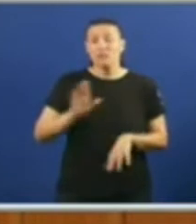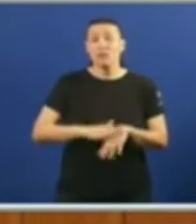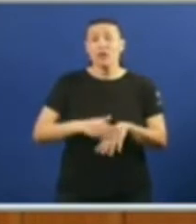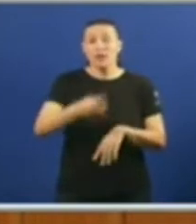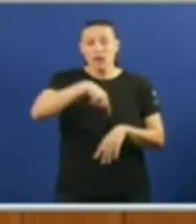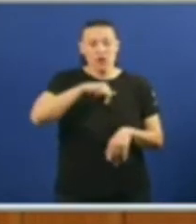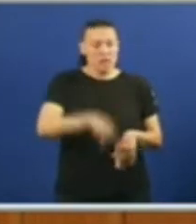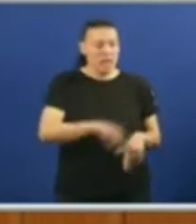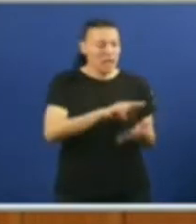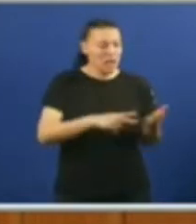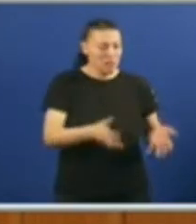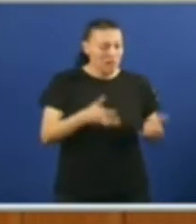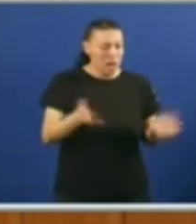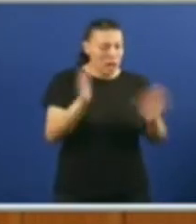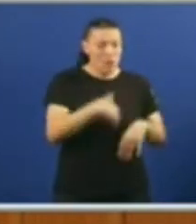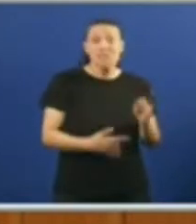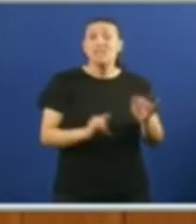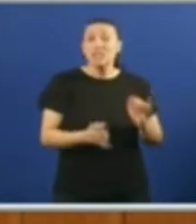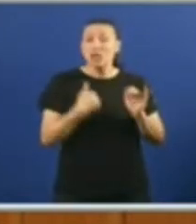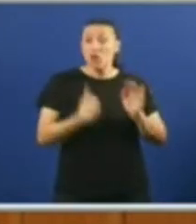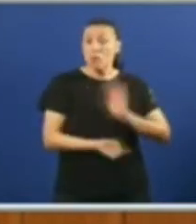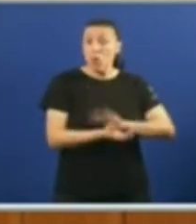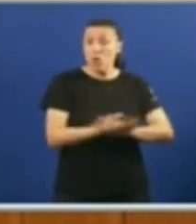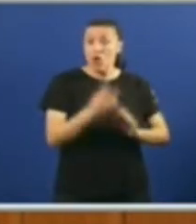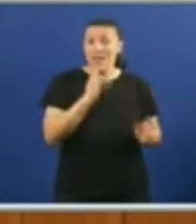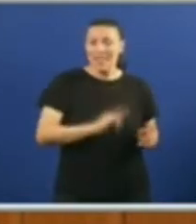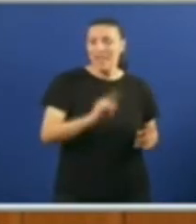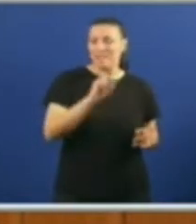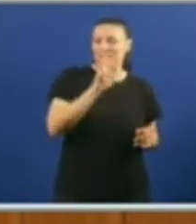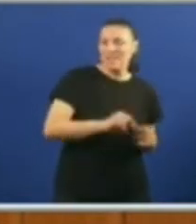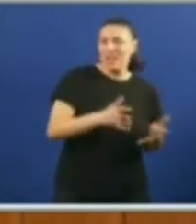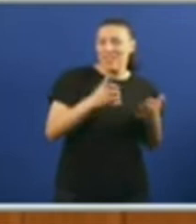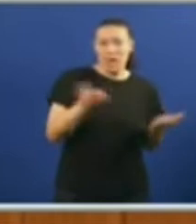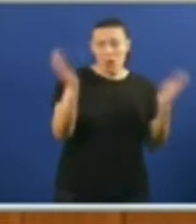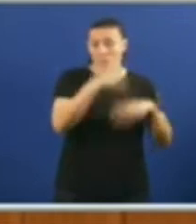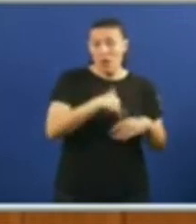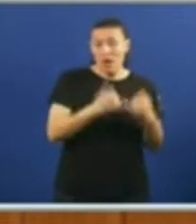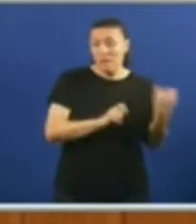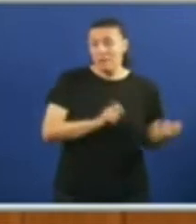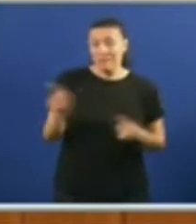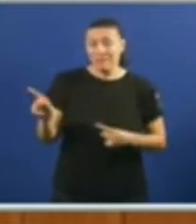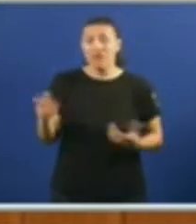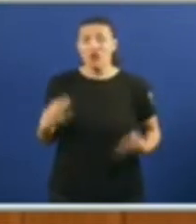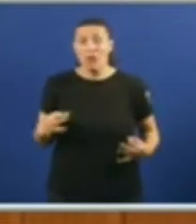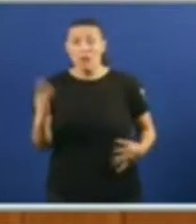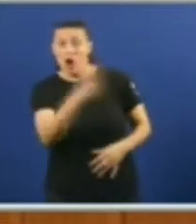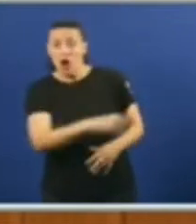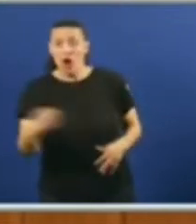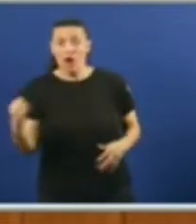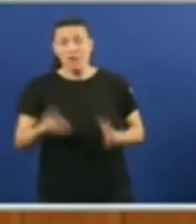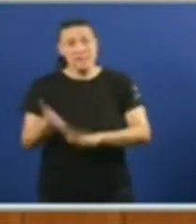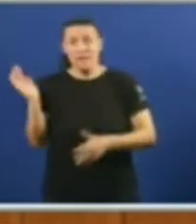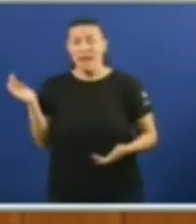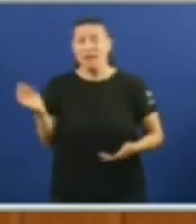ningunha ventaxa non por a produción de electricidade e isto creemos que fundamentalmente é unha decisión